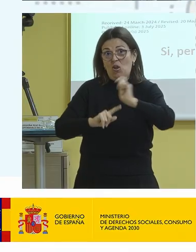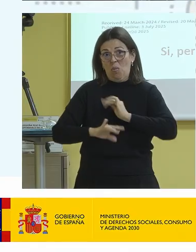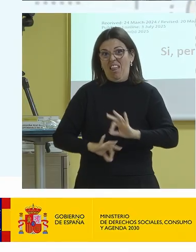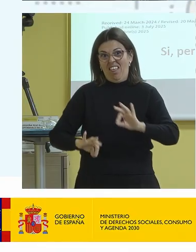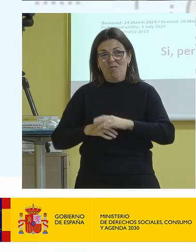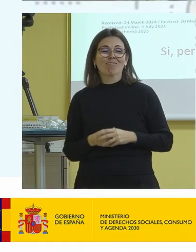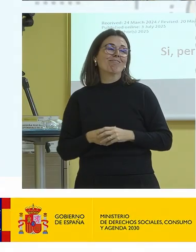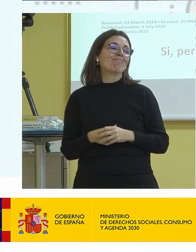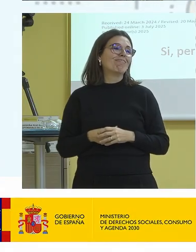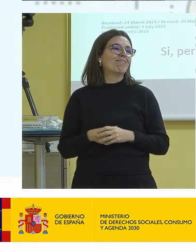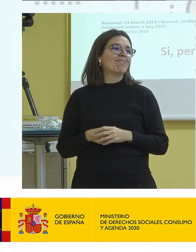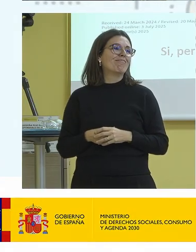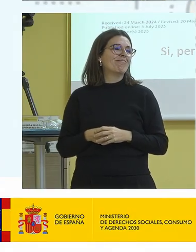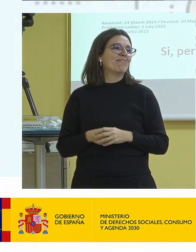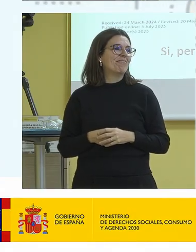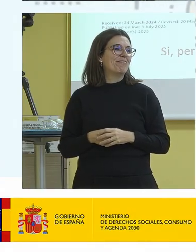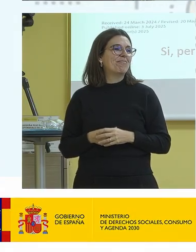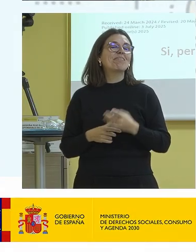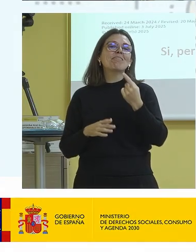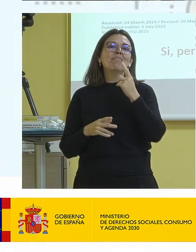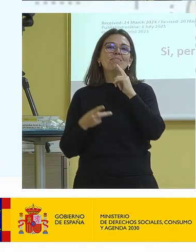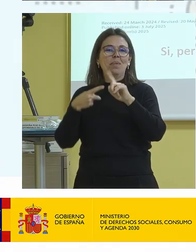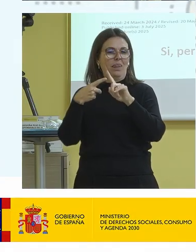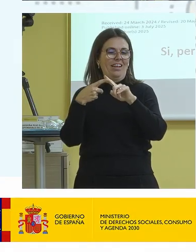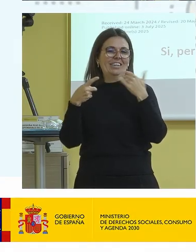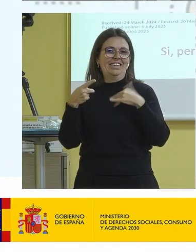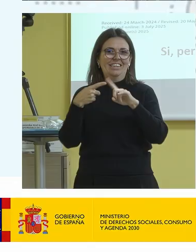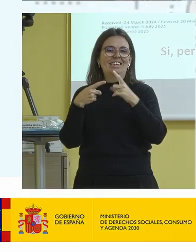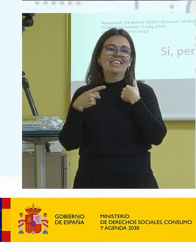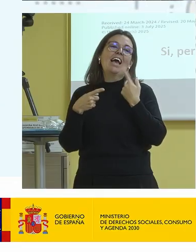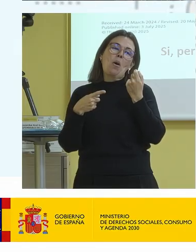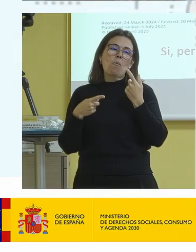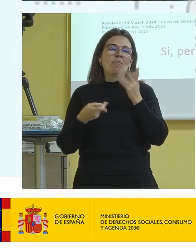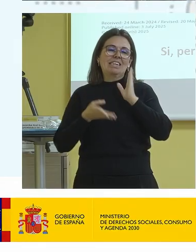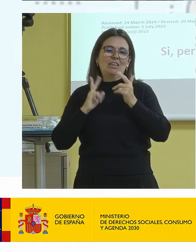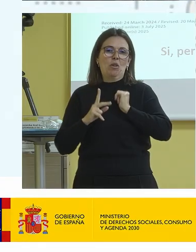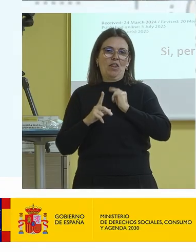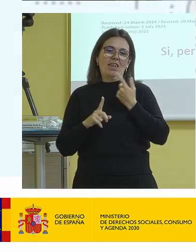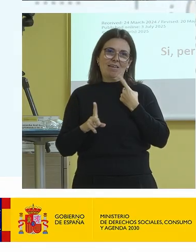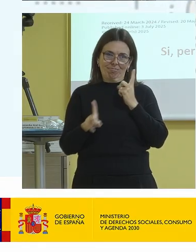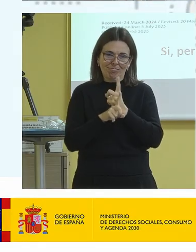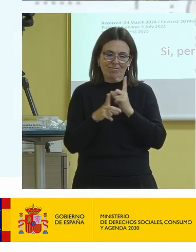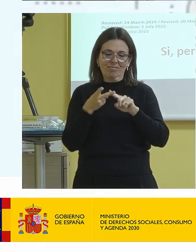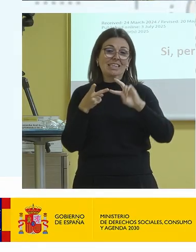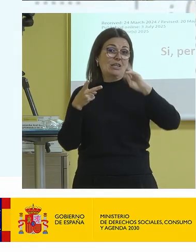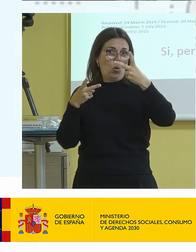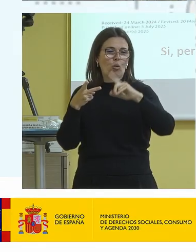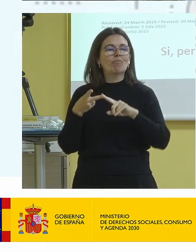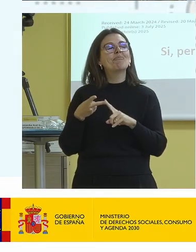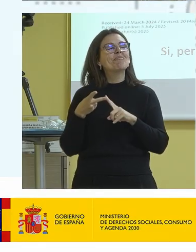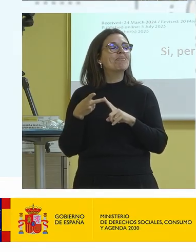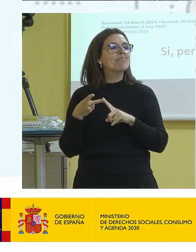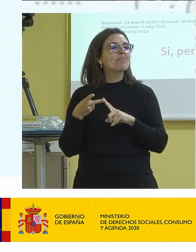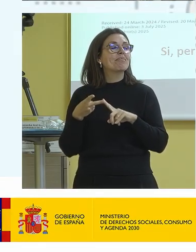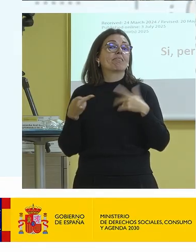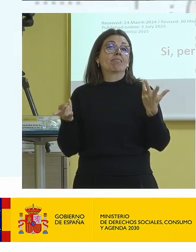mandaron, pero bueno. Punto número 1, ¿vale? De mi pelea contra las pseudociencias. Este segundo punto, aparte de